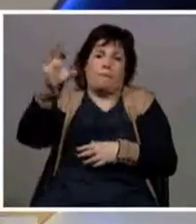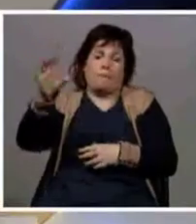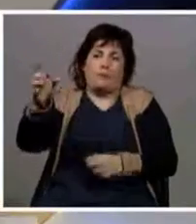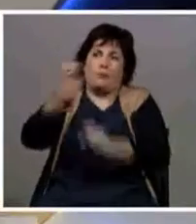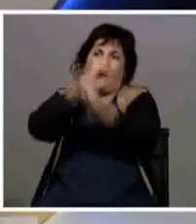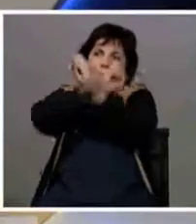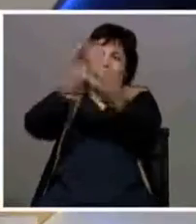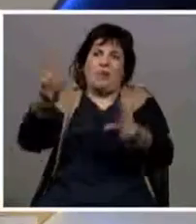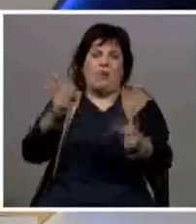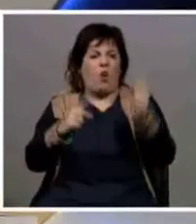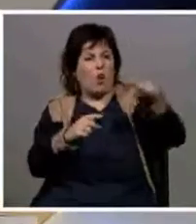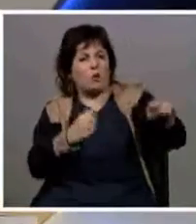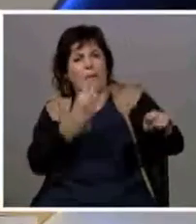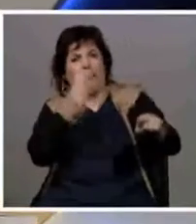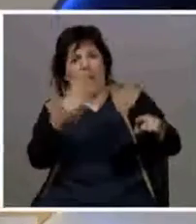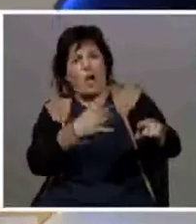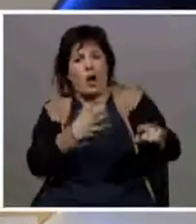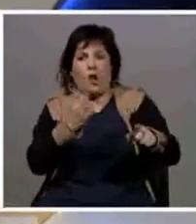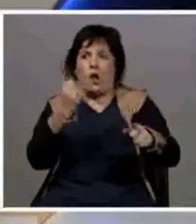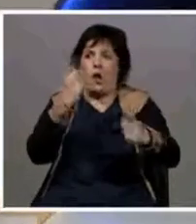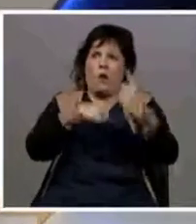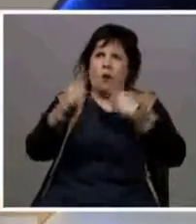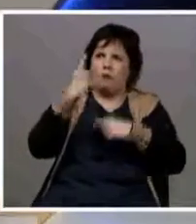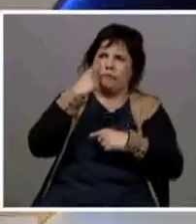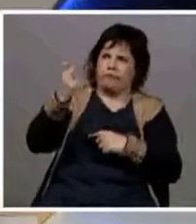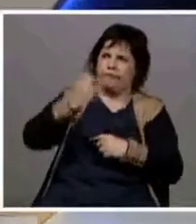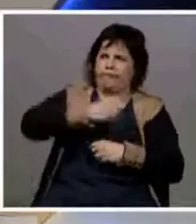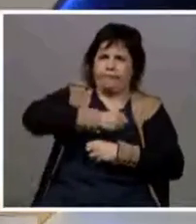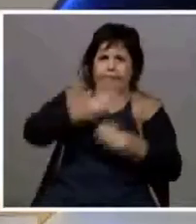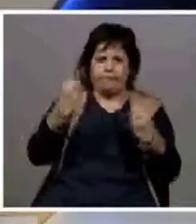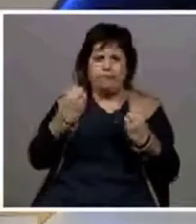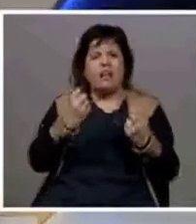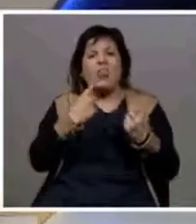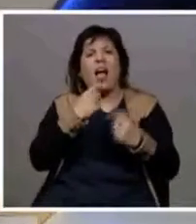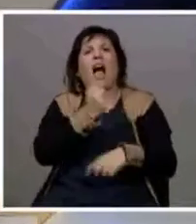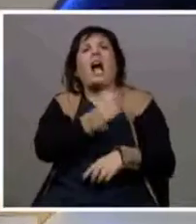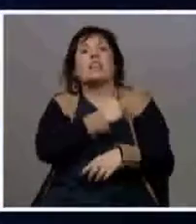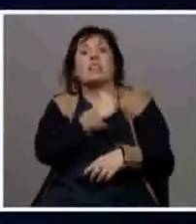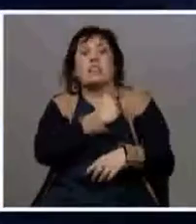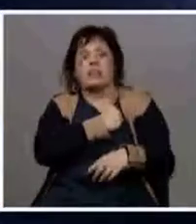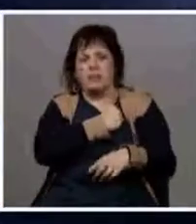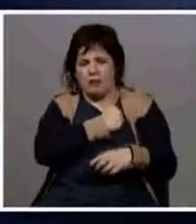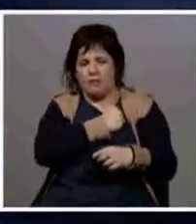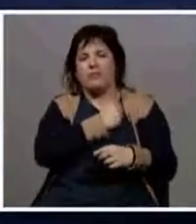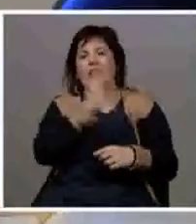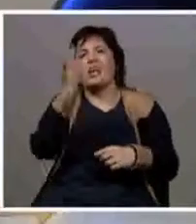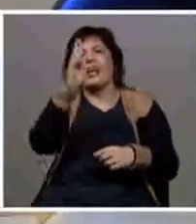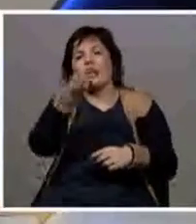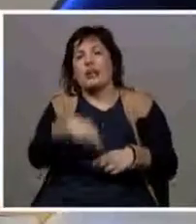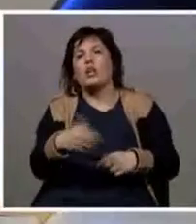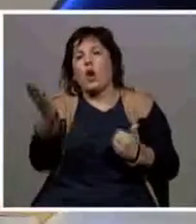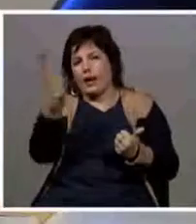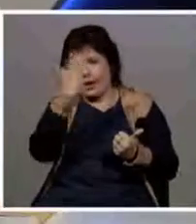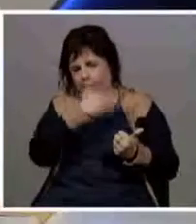que en otras o por lo menos es más notable que en otras mejoras de artigas por jerarquía rionegro